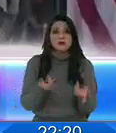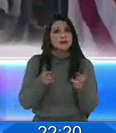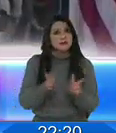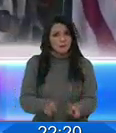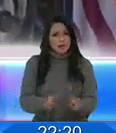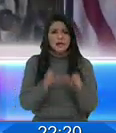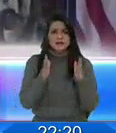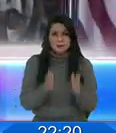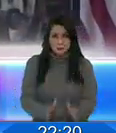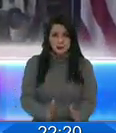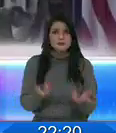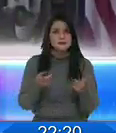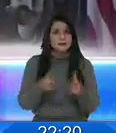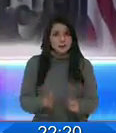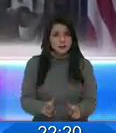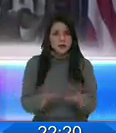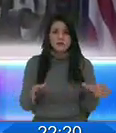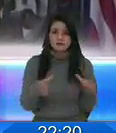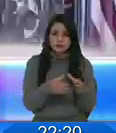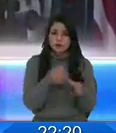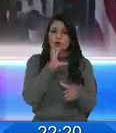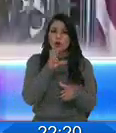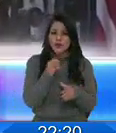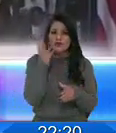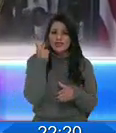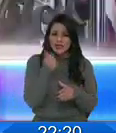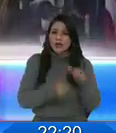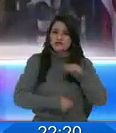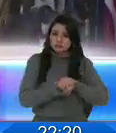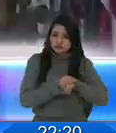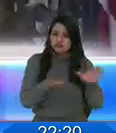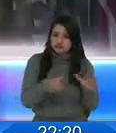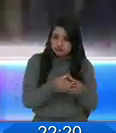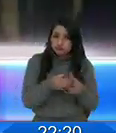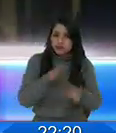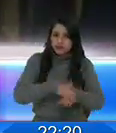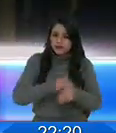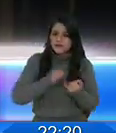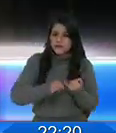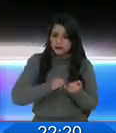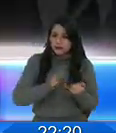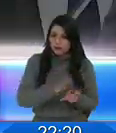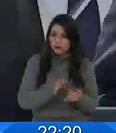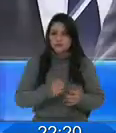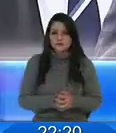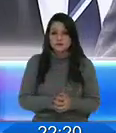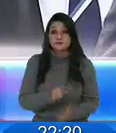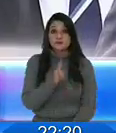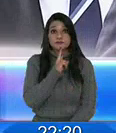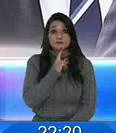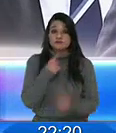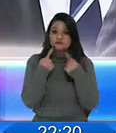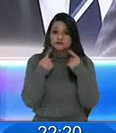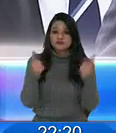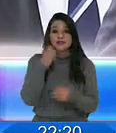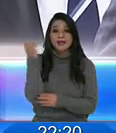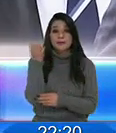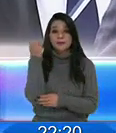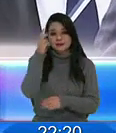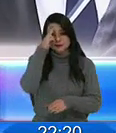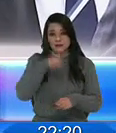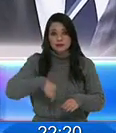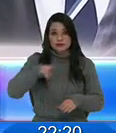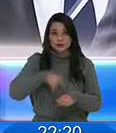que se han declarado en cuarentena por estar expuestos al virus. A esto se suma que Estados Unidos declaró emergencia nacional, lo que